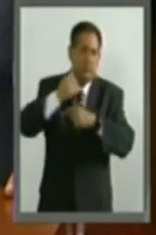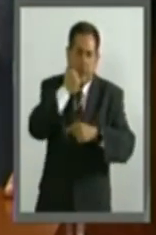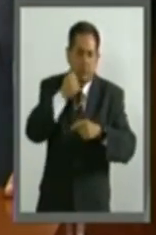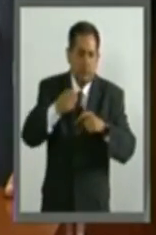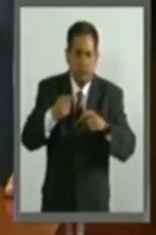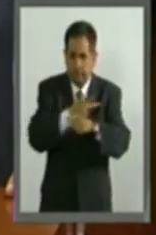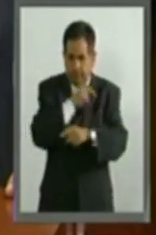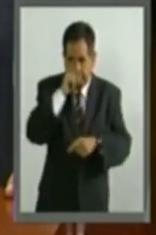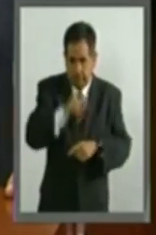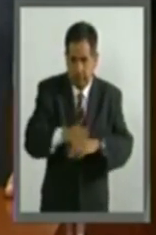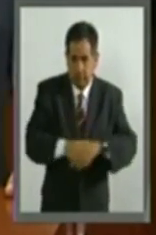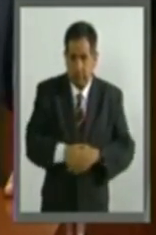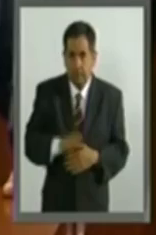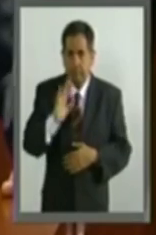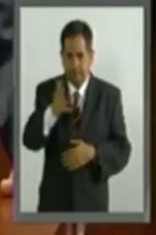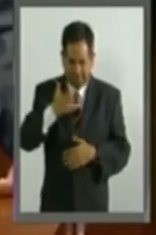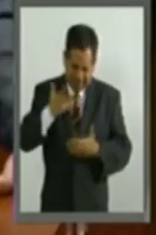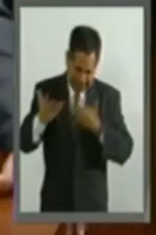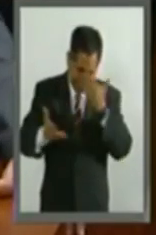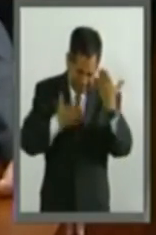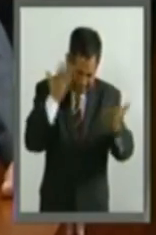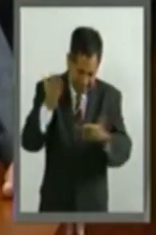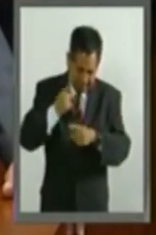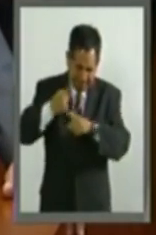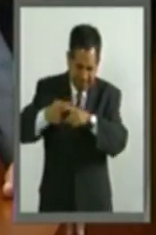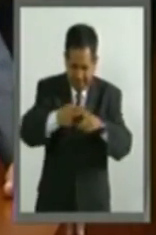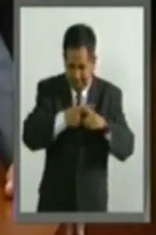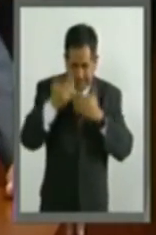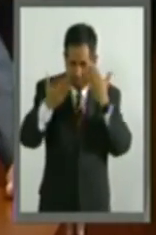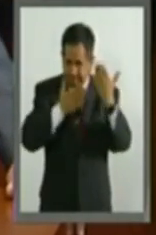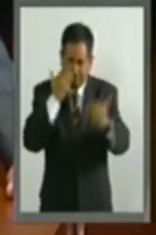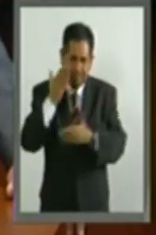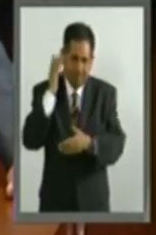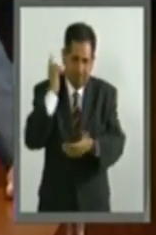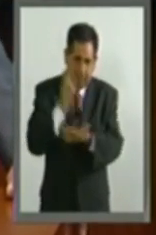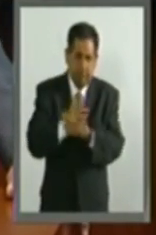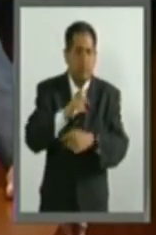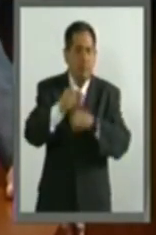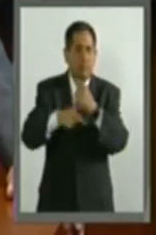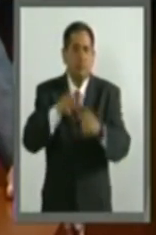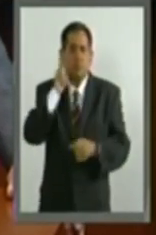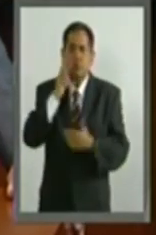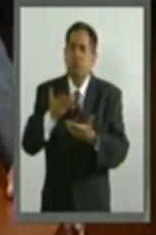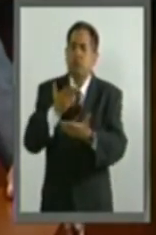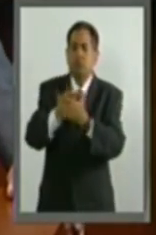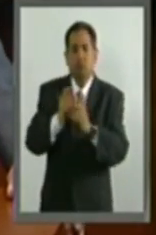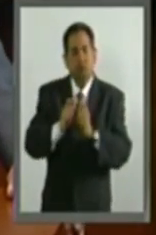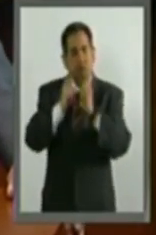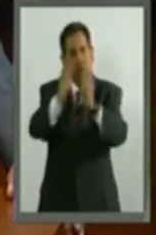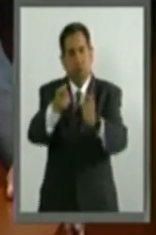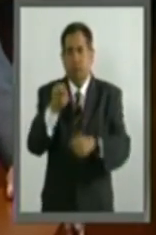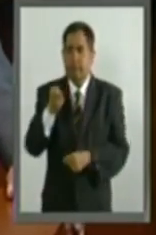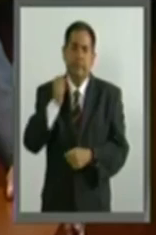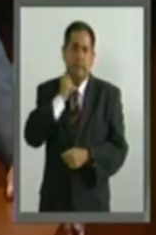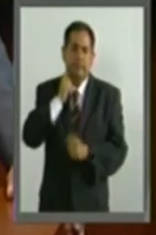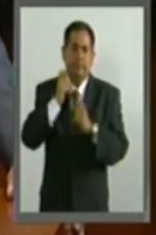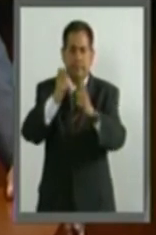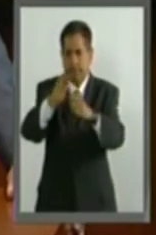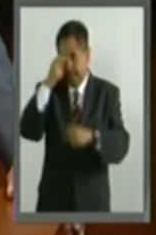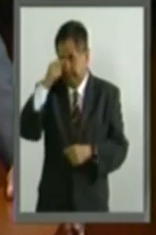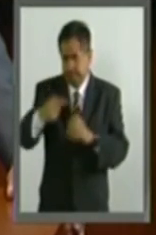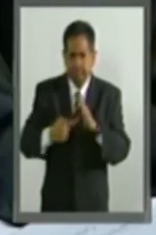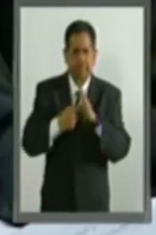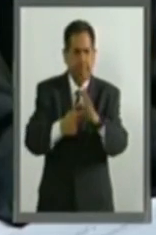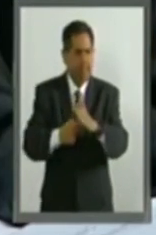entonces. Ya tengo los estudios, el peritaje, y espero podérselo presentar a usted, a este Senado y a los